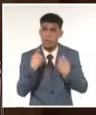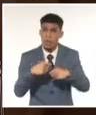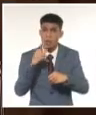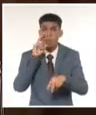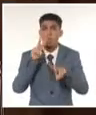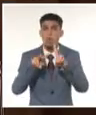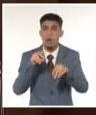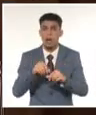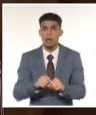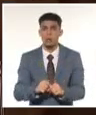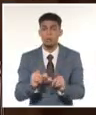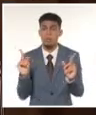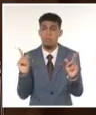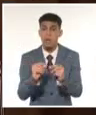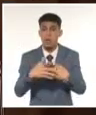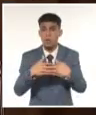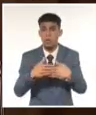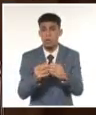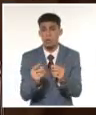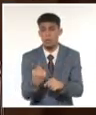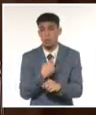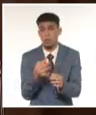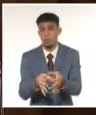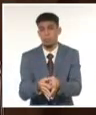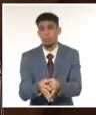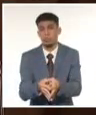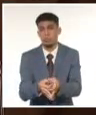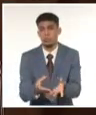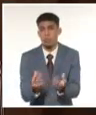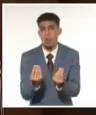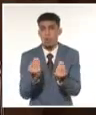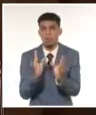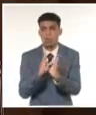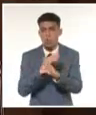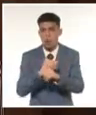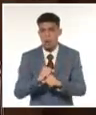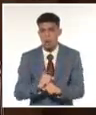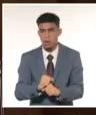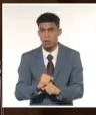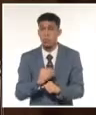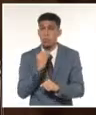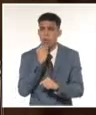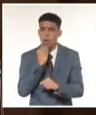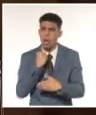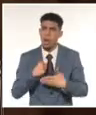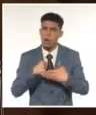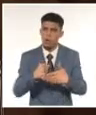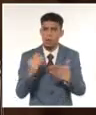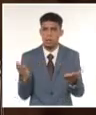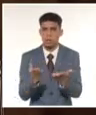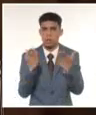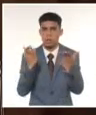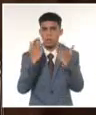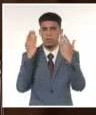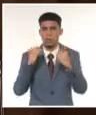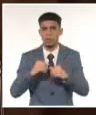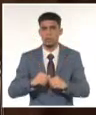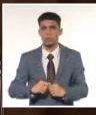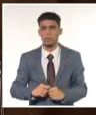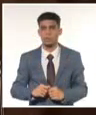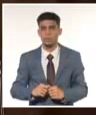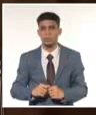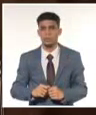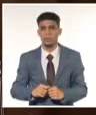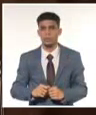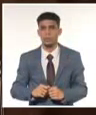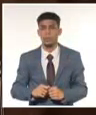menos divisas y recursos tenemos, pero para promover el desarrollo, transformarlo en frutos y en hechos que se